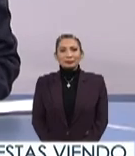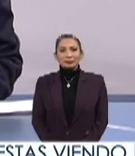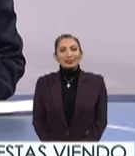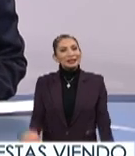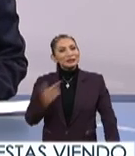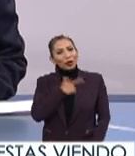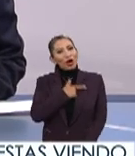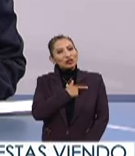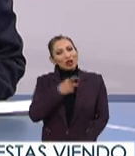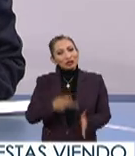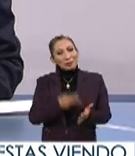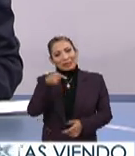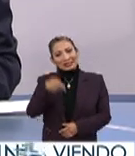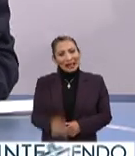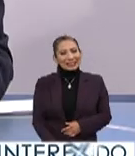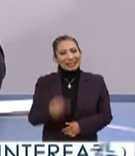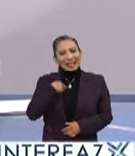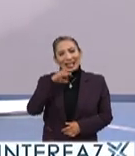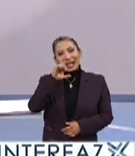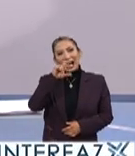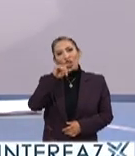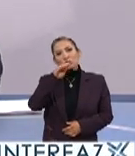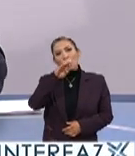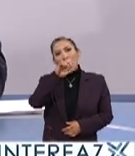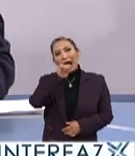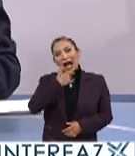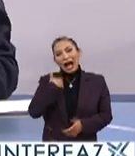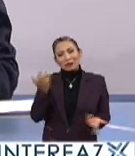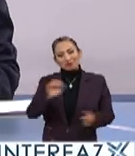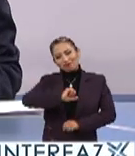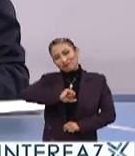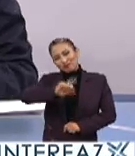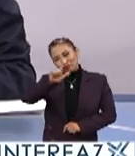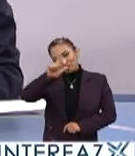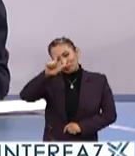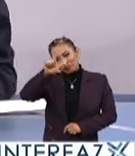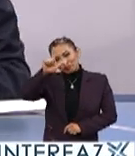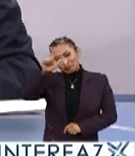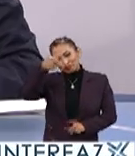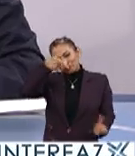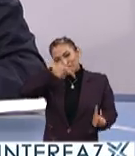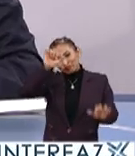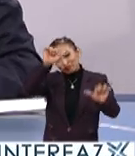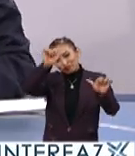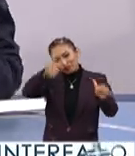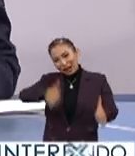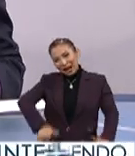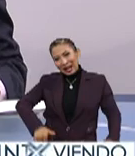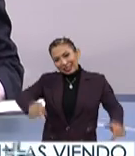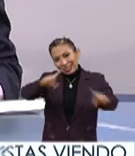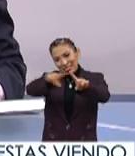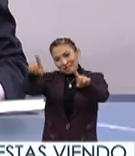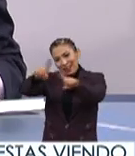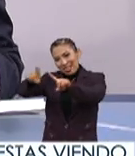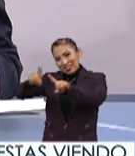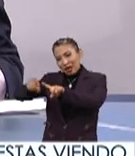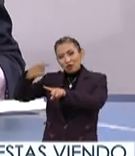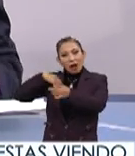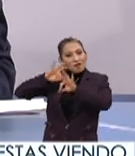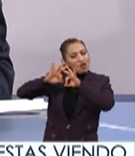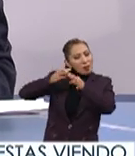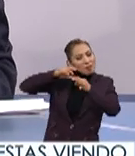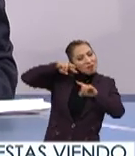Y es un gusto tener nuevamente a Carlos Boa, nuestro especialista en artes alternativas, en una